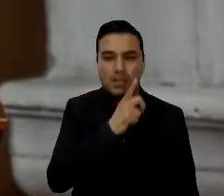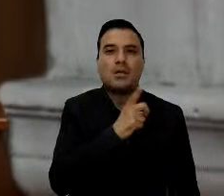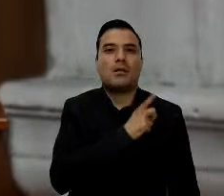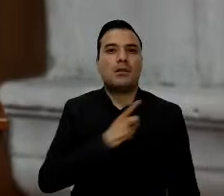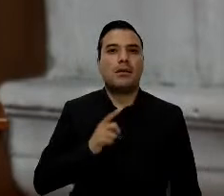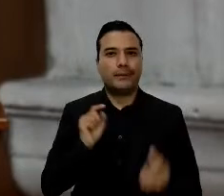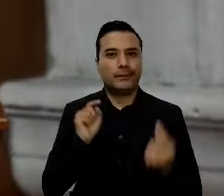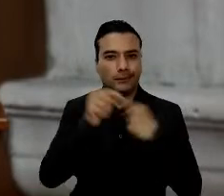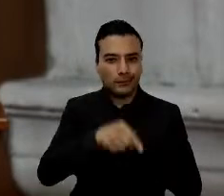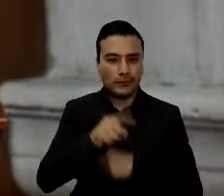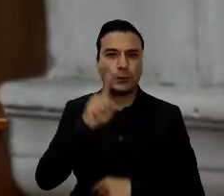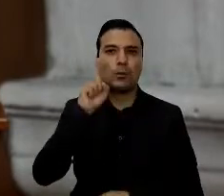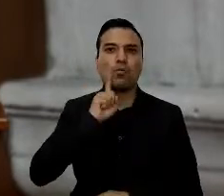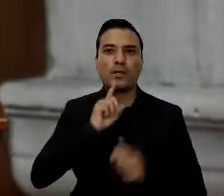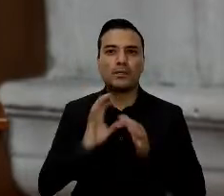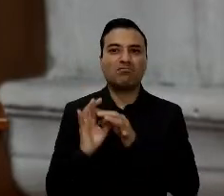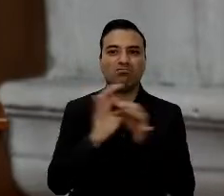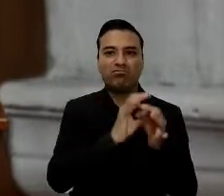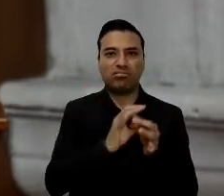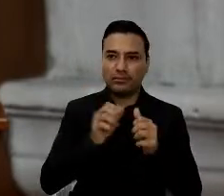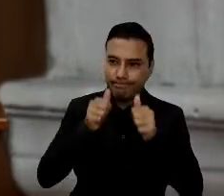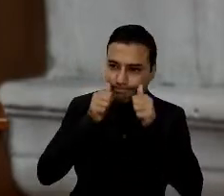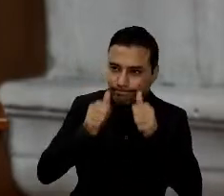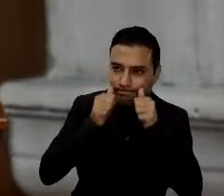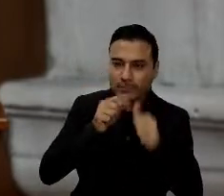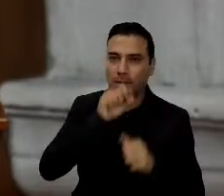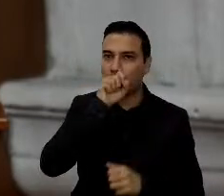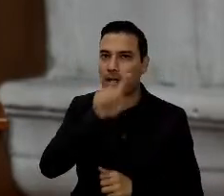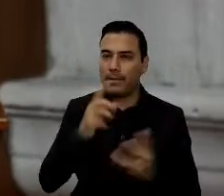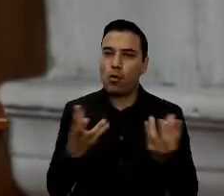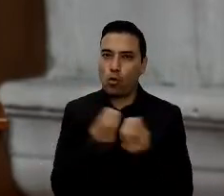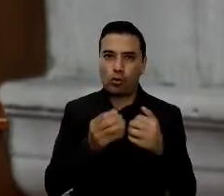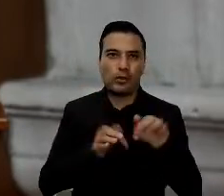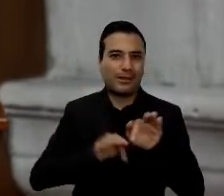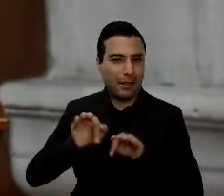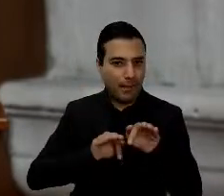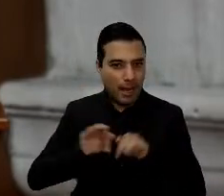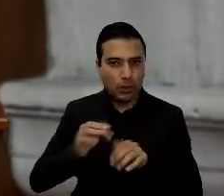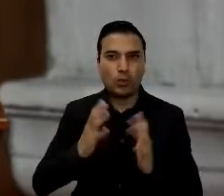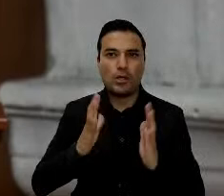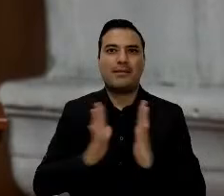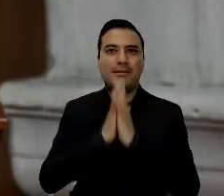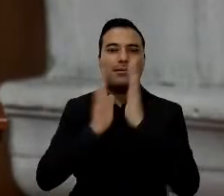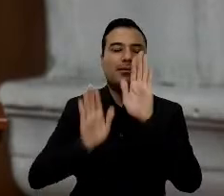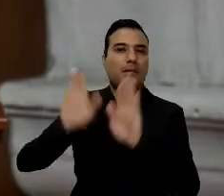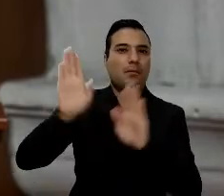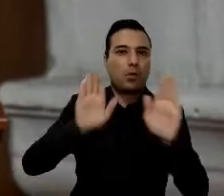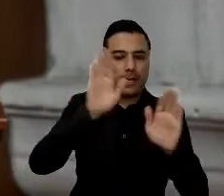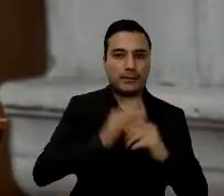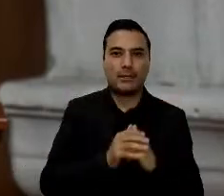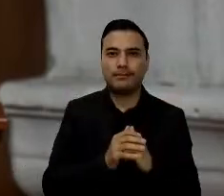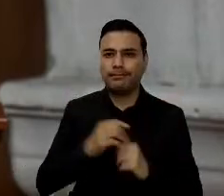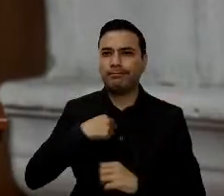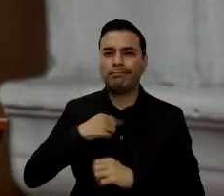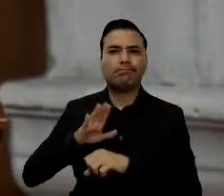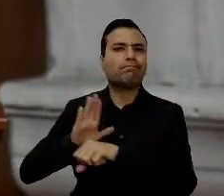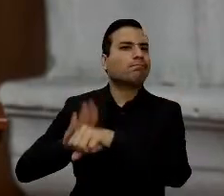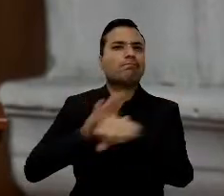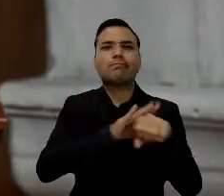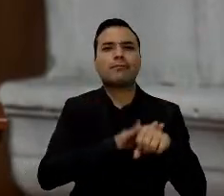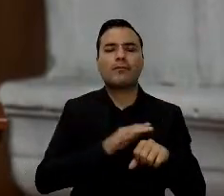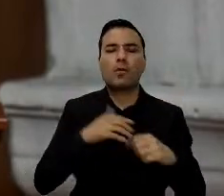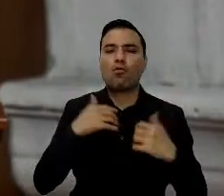exigen sororidad escucha pero sobre todo trabajo democracia el llamado desde esta Tribuna es